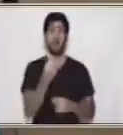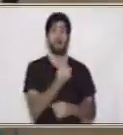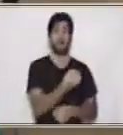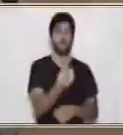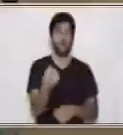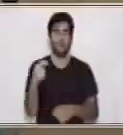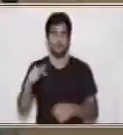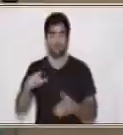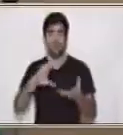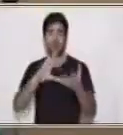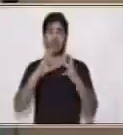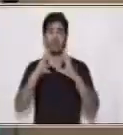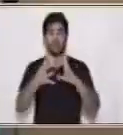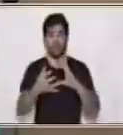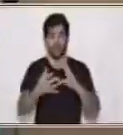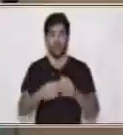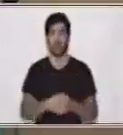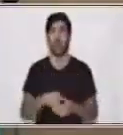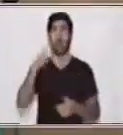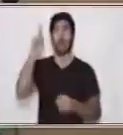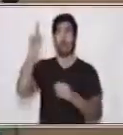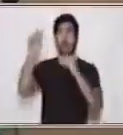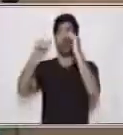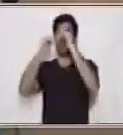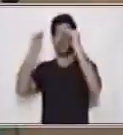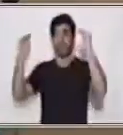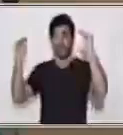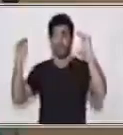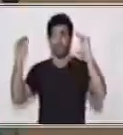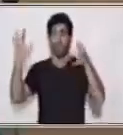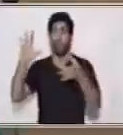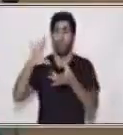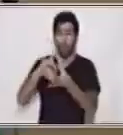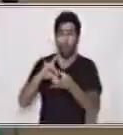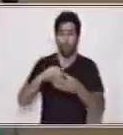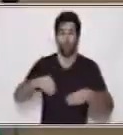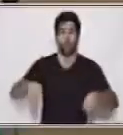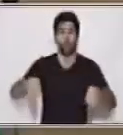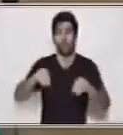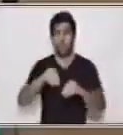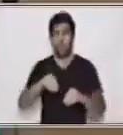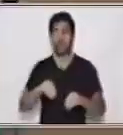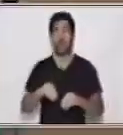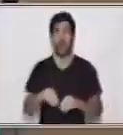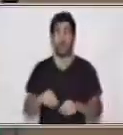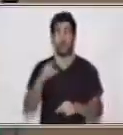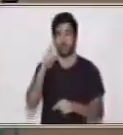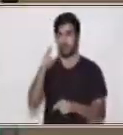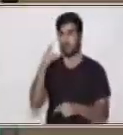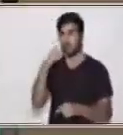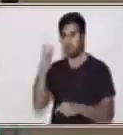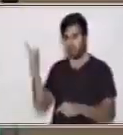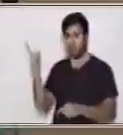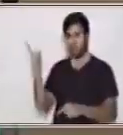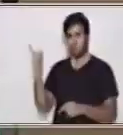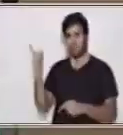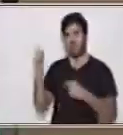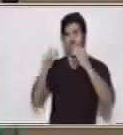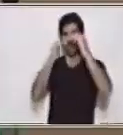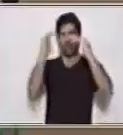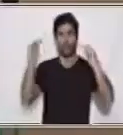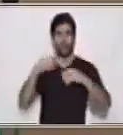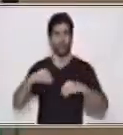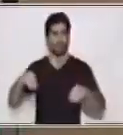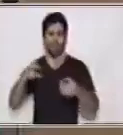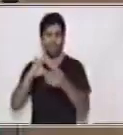la estela, en el cielo, en la tierra. Si te das cuenta, cielo y tierra se contradicen,